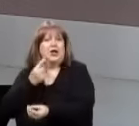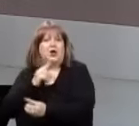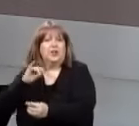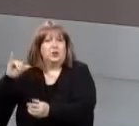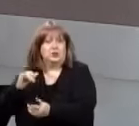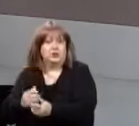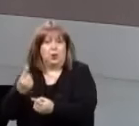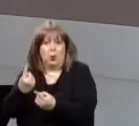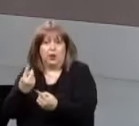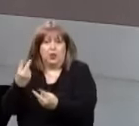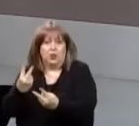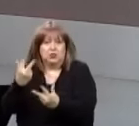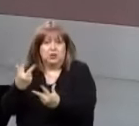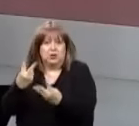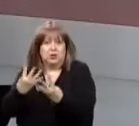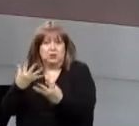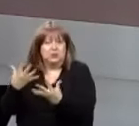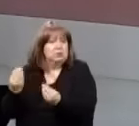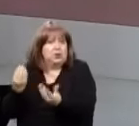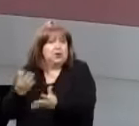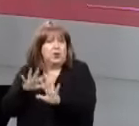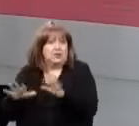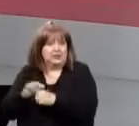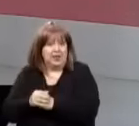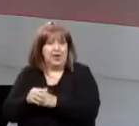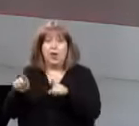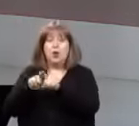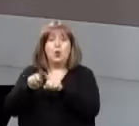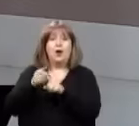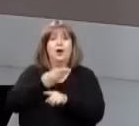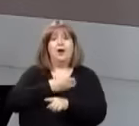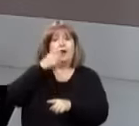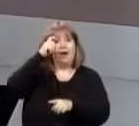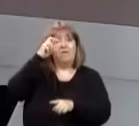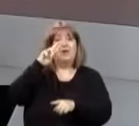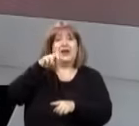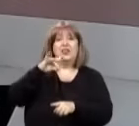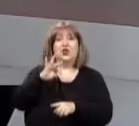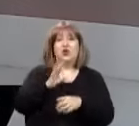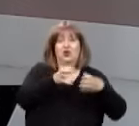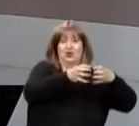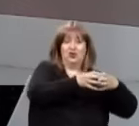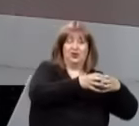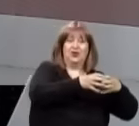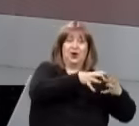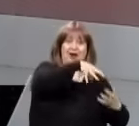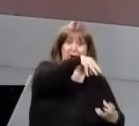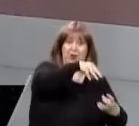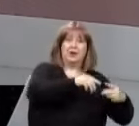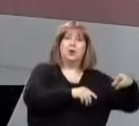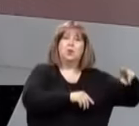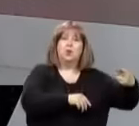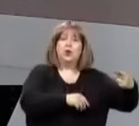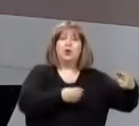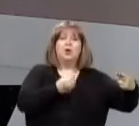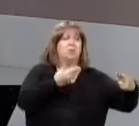estaban haciendo y que no hizo nada. Entonces, ¿y por qué no hiciste nada? Todas estas cosas que creo que todos estos casos nos tienen que dejar una reflexión muy grande como